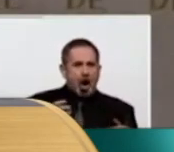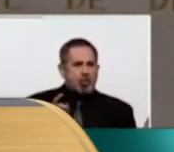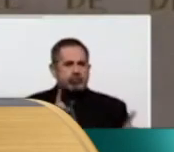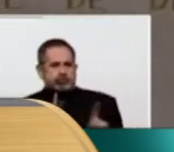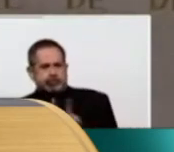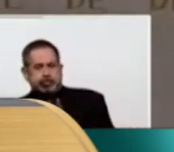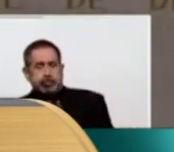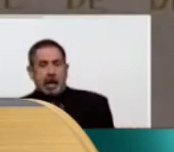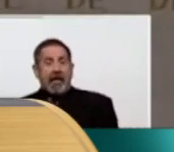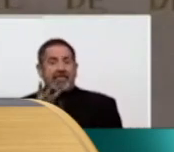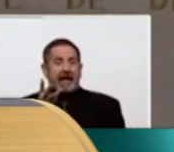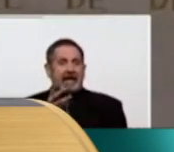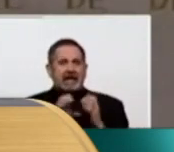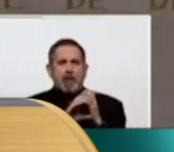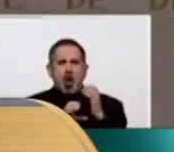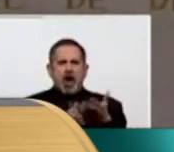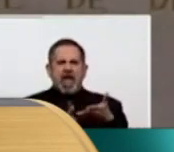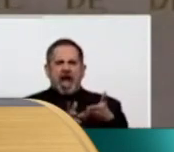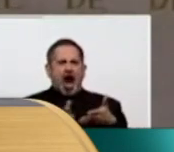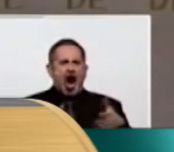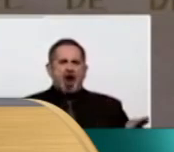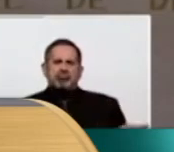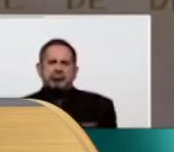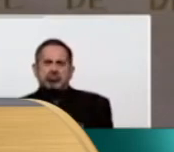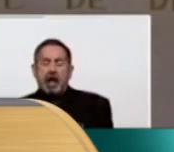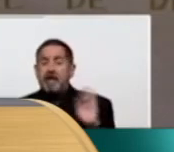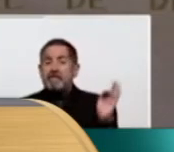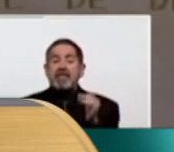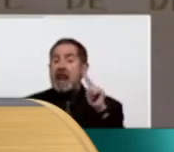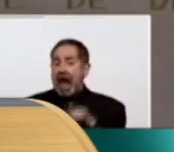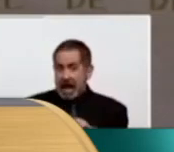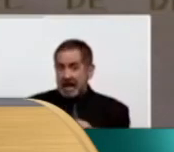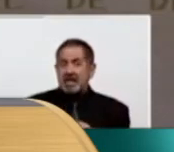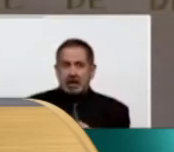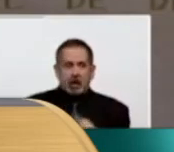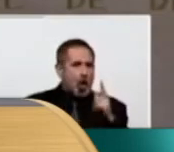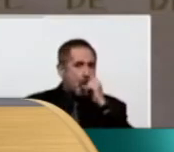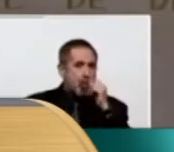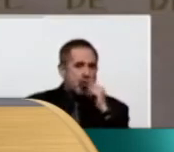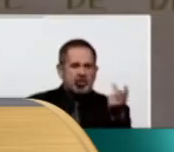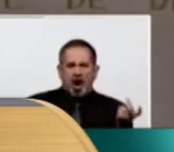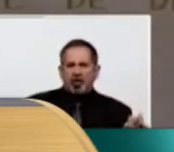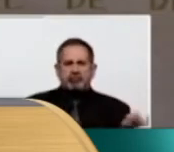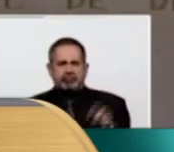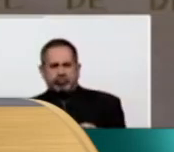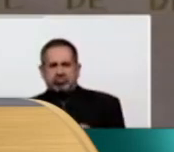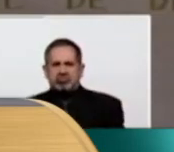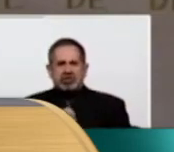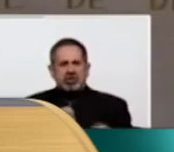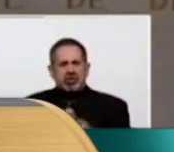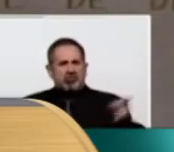fui abordado por tres camionetas de la Policía Federal. Los policías se bajaron con armas